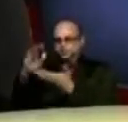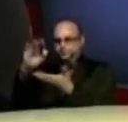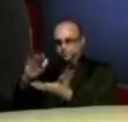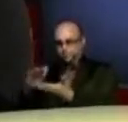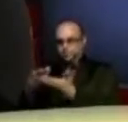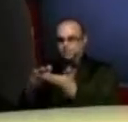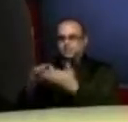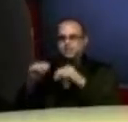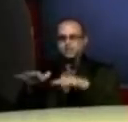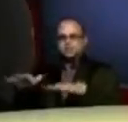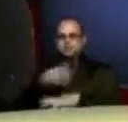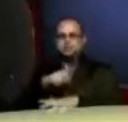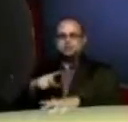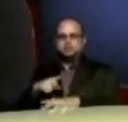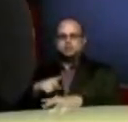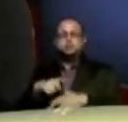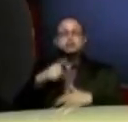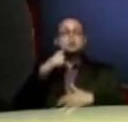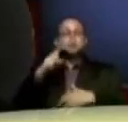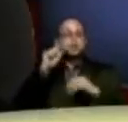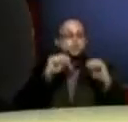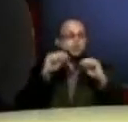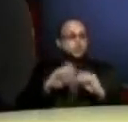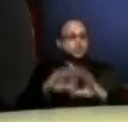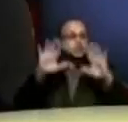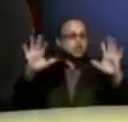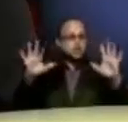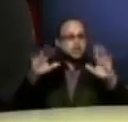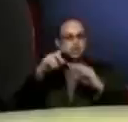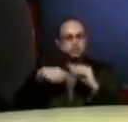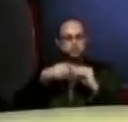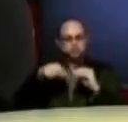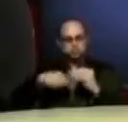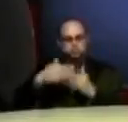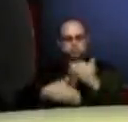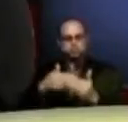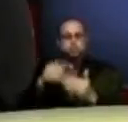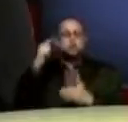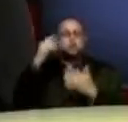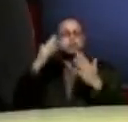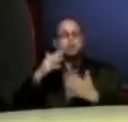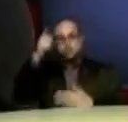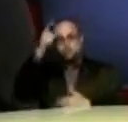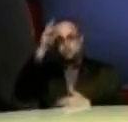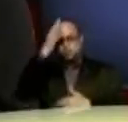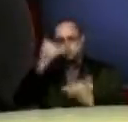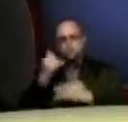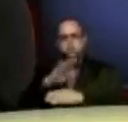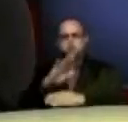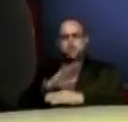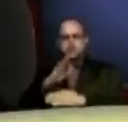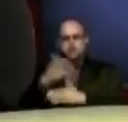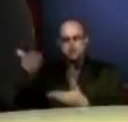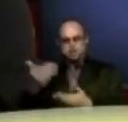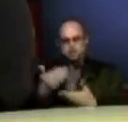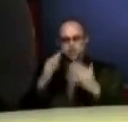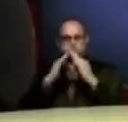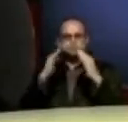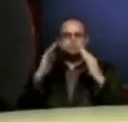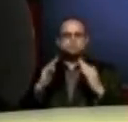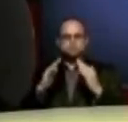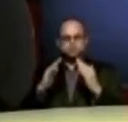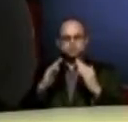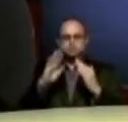aclarar las dudas que el pueblo pueda tener sobre estos procesos el gobernador fortuño recibió esta tarde en la mansión ejecutiva a noticias